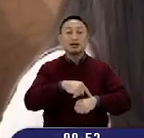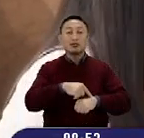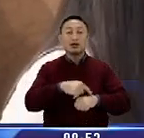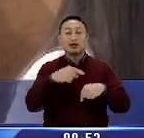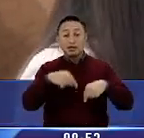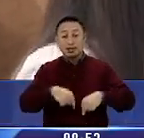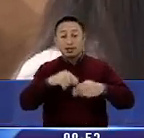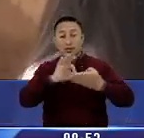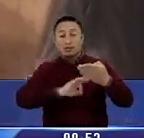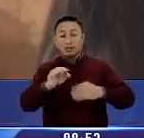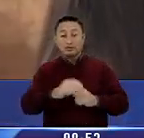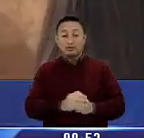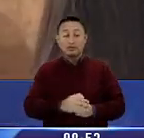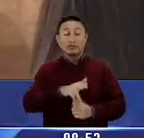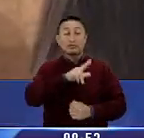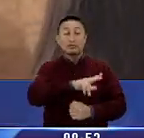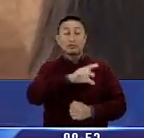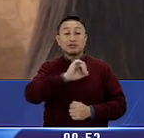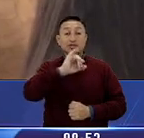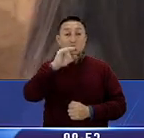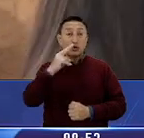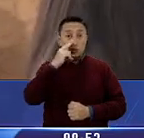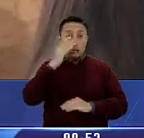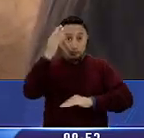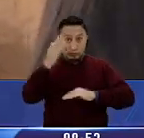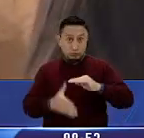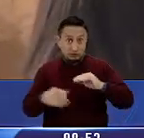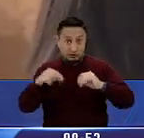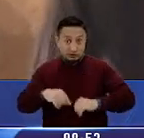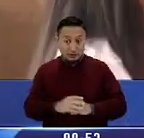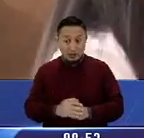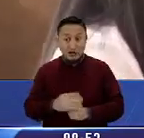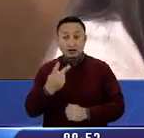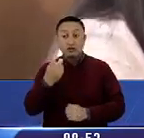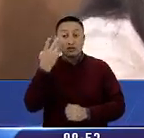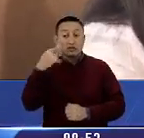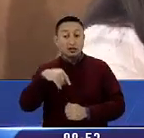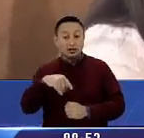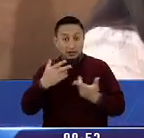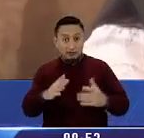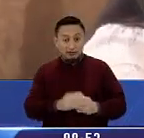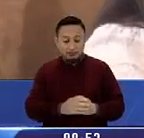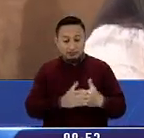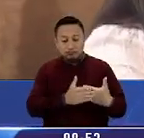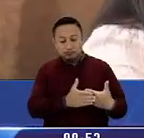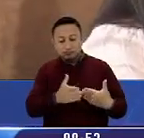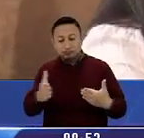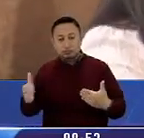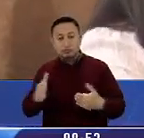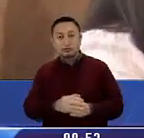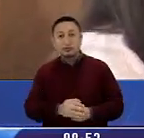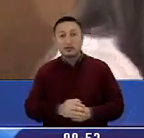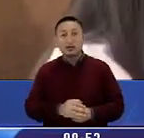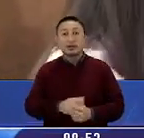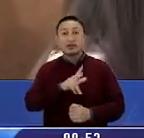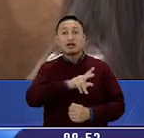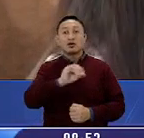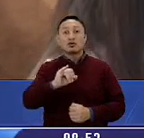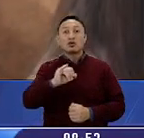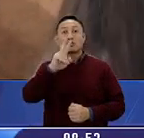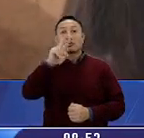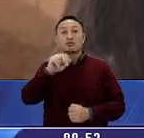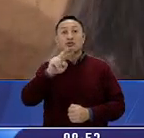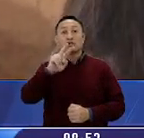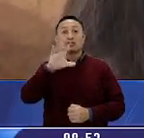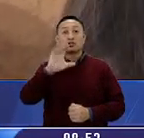regularización que culmina el 30 de junio de este año, es decir, en 12 días, y ampliarlo hasta el 30 de junio de 2025, es